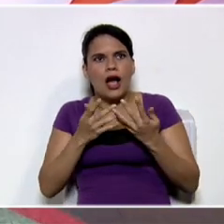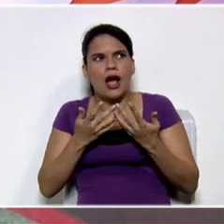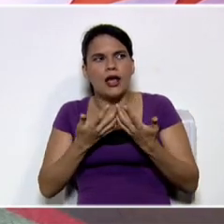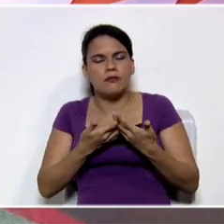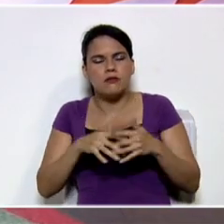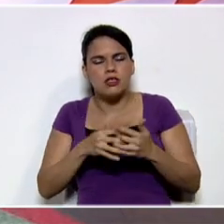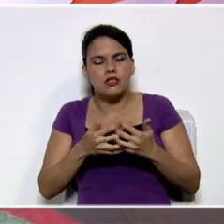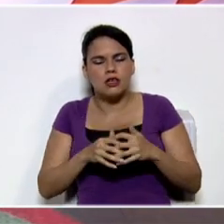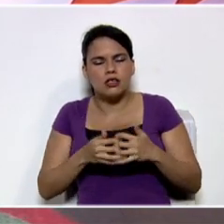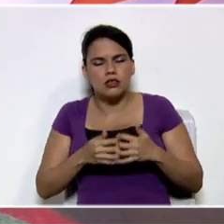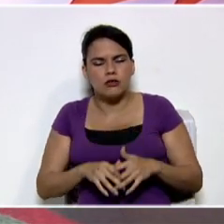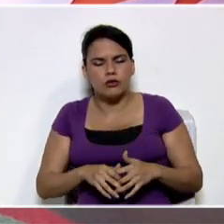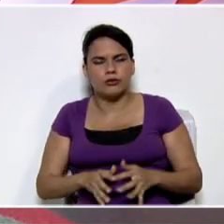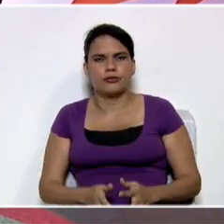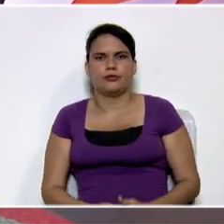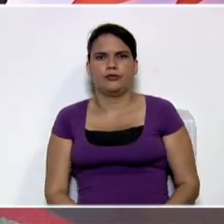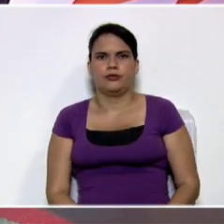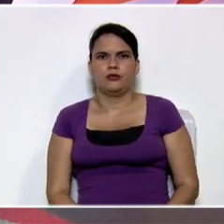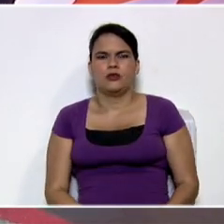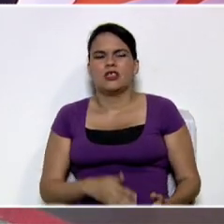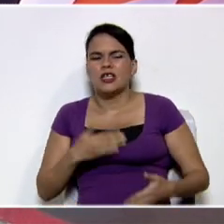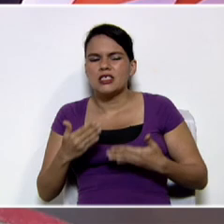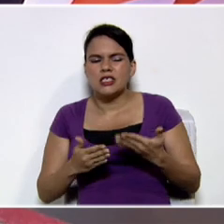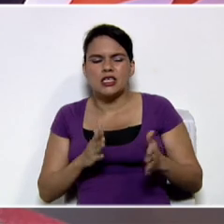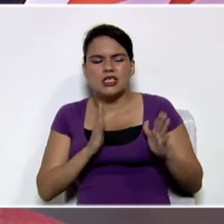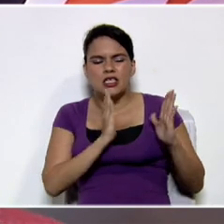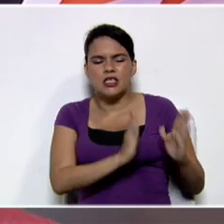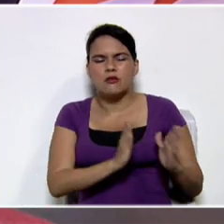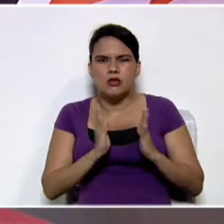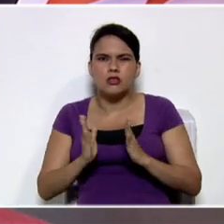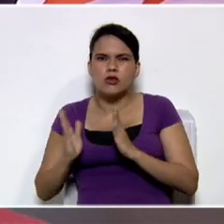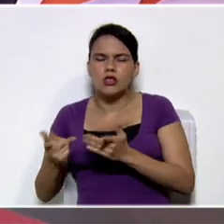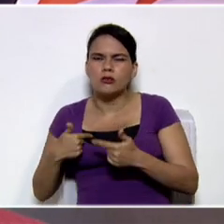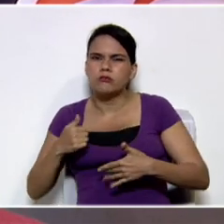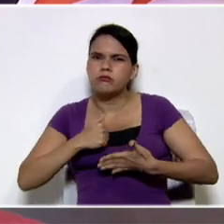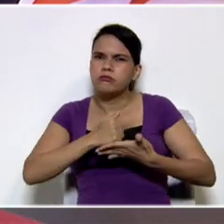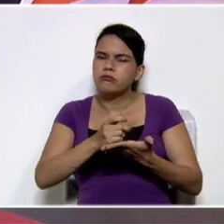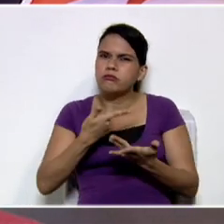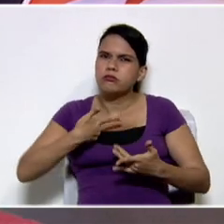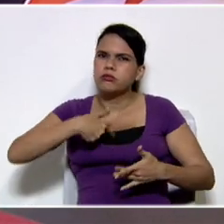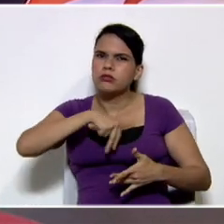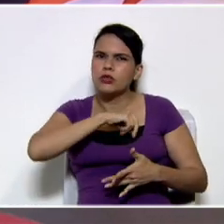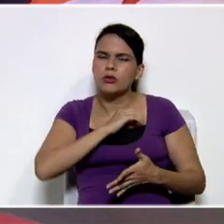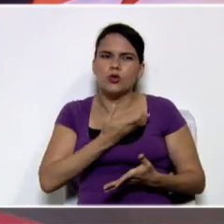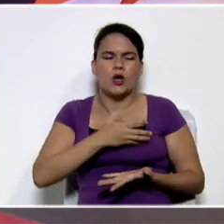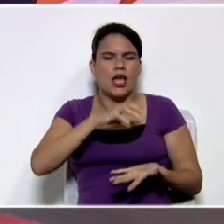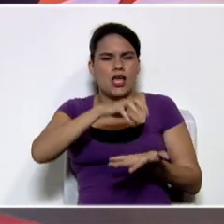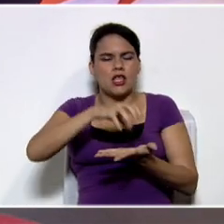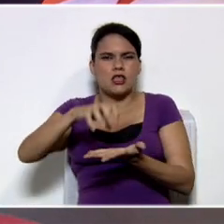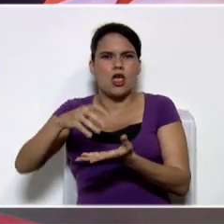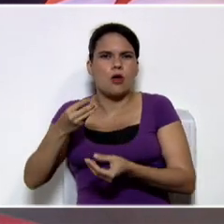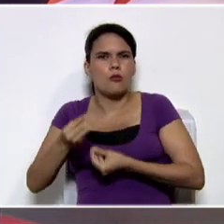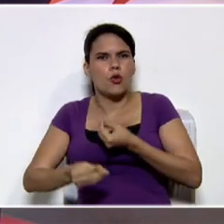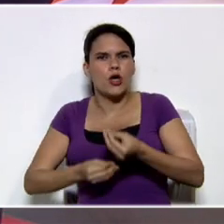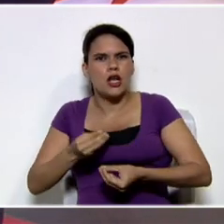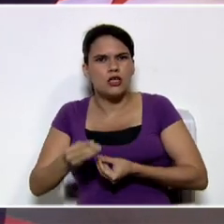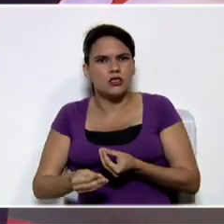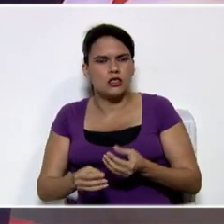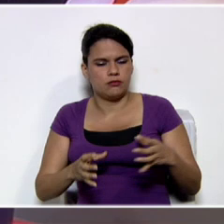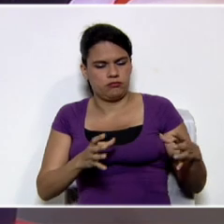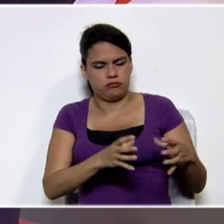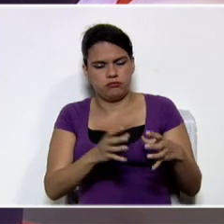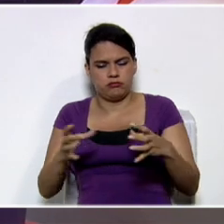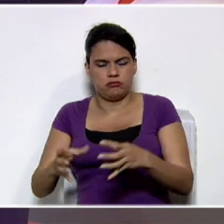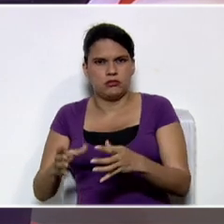a hacer ciertas divisiones que nos va a permitir a nosotros, a través de un conglomerado de estados, poder crear regiones. Así